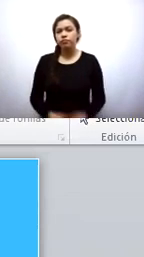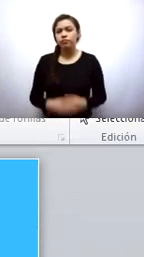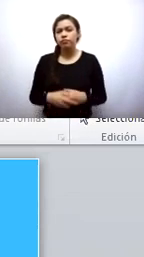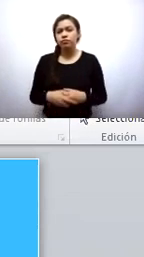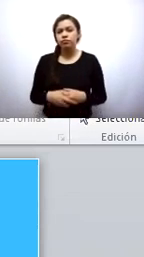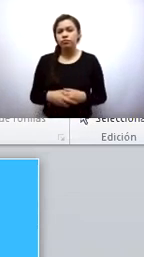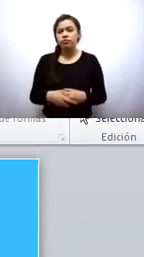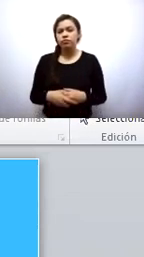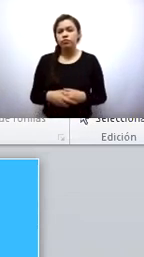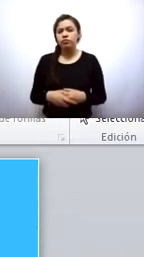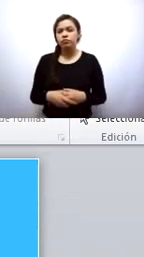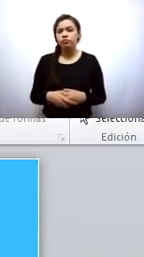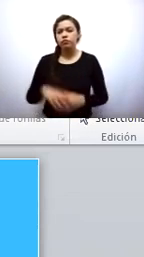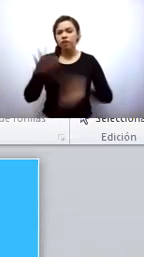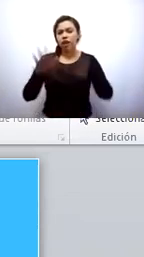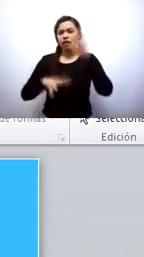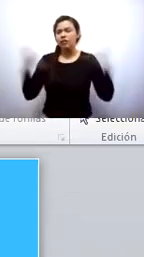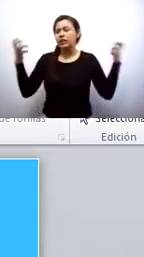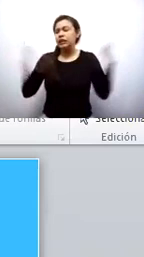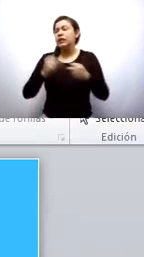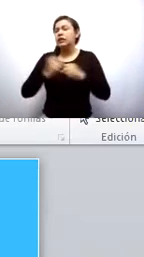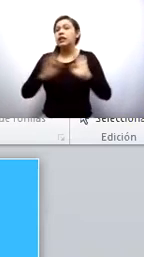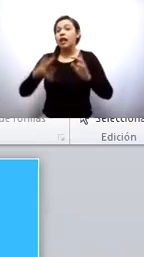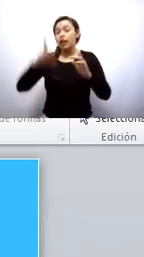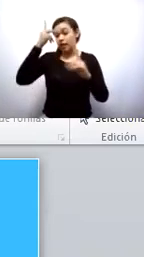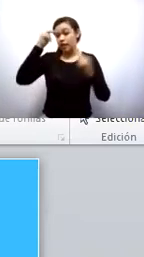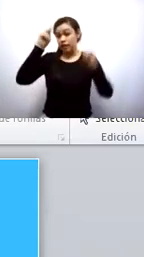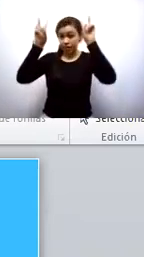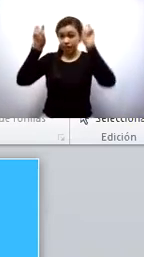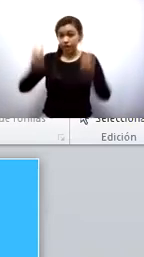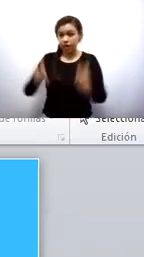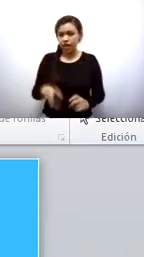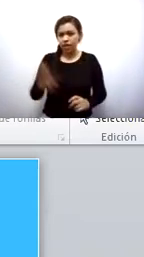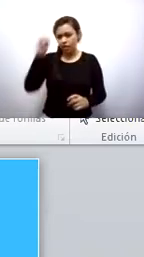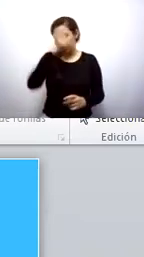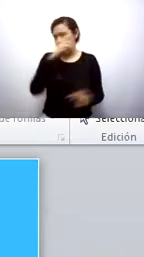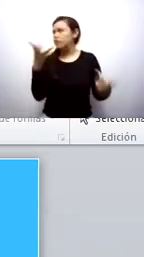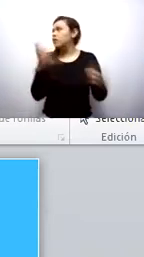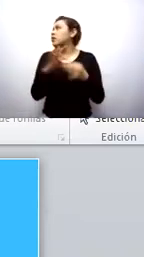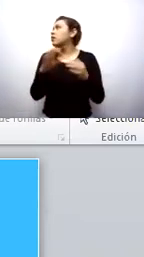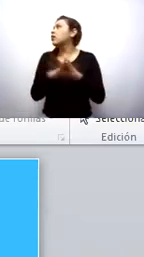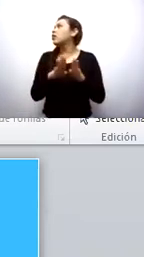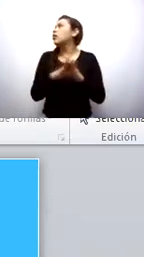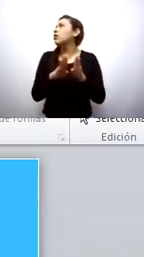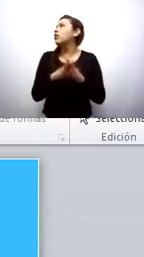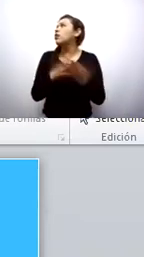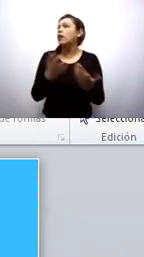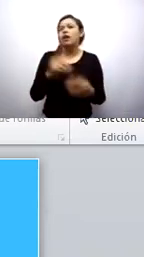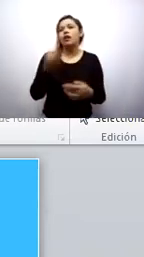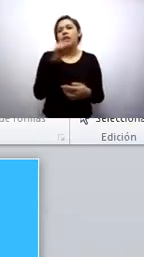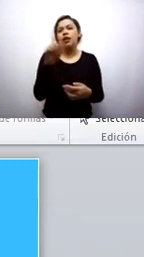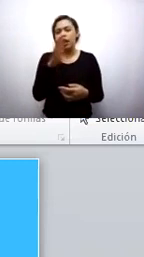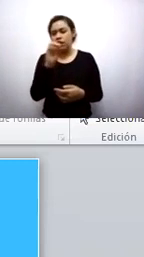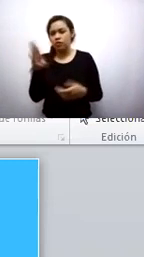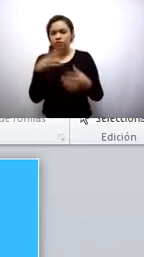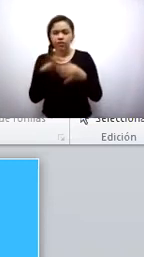pues a veces sí me desespera porque cuando les tocan temas muy difíciles digo, ay, ¿cómo les explico? Bueno, ya tomo una clase por Zoom y ya les explico y demás, pero